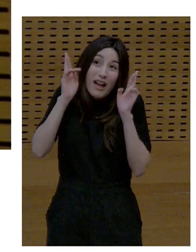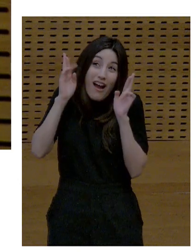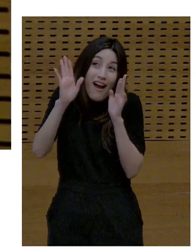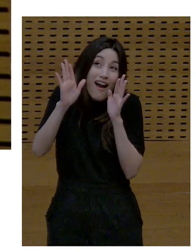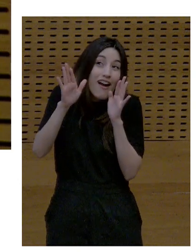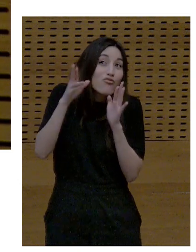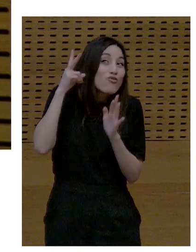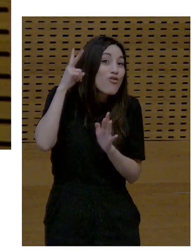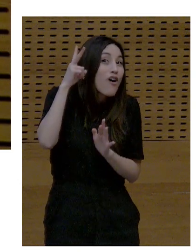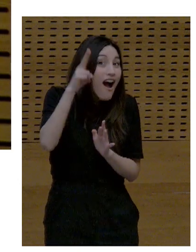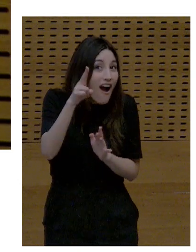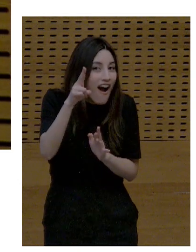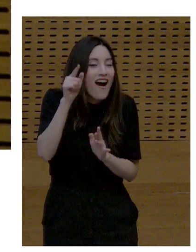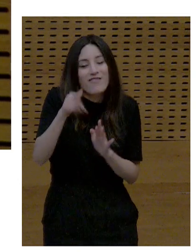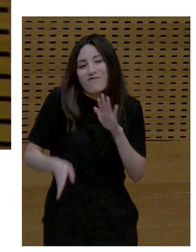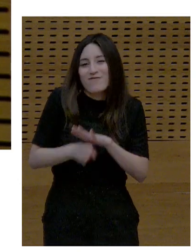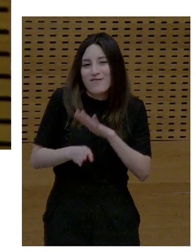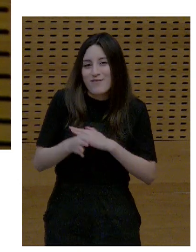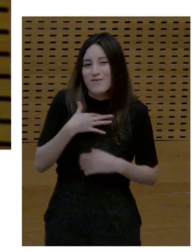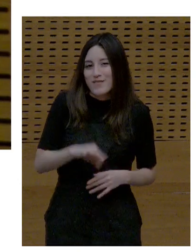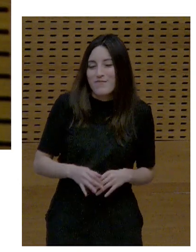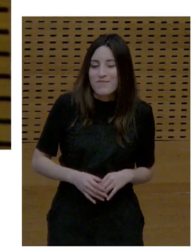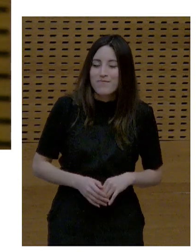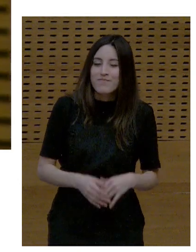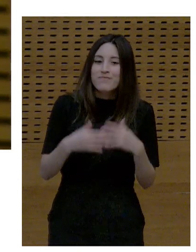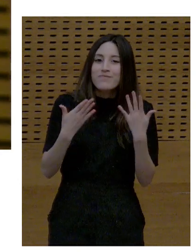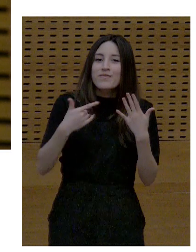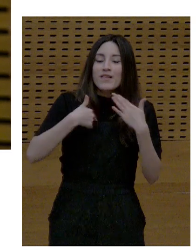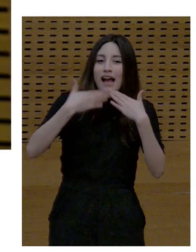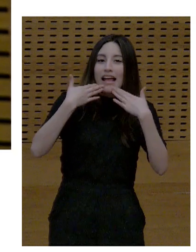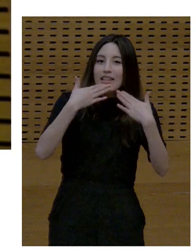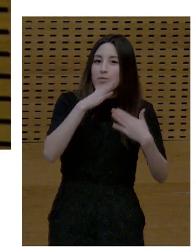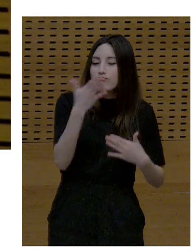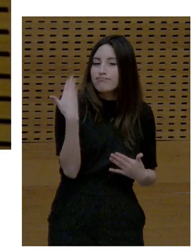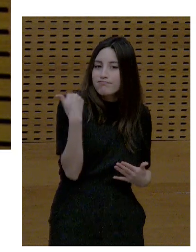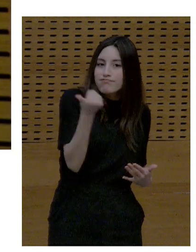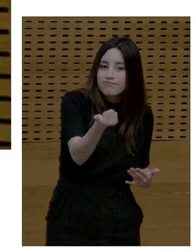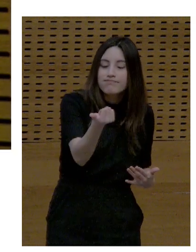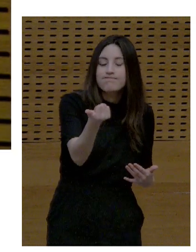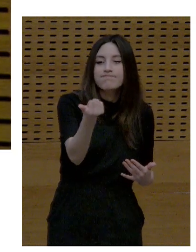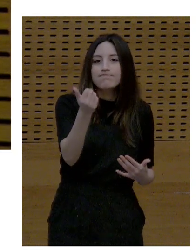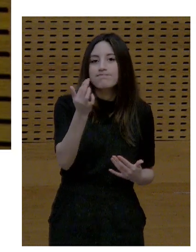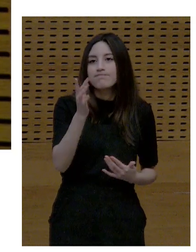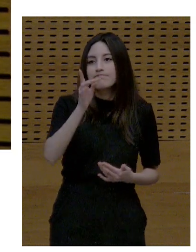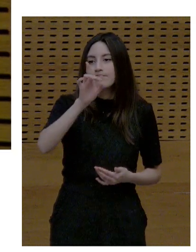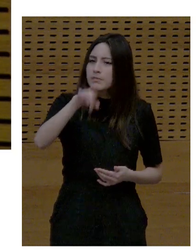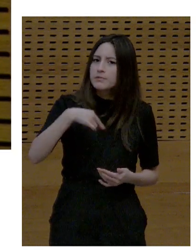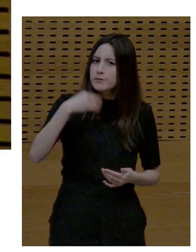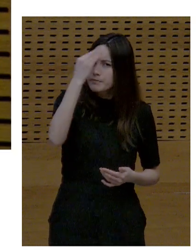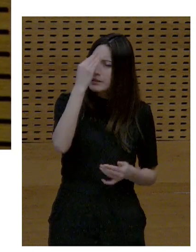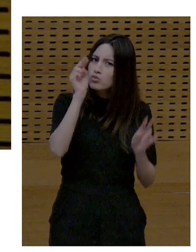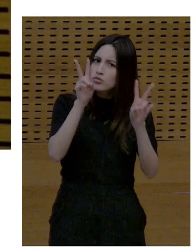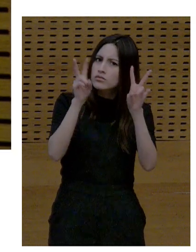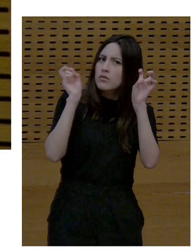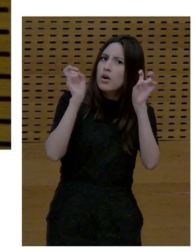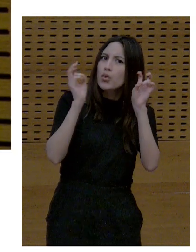Dios quiere. Y pues agradezco la invitación y me parece que es un tema muy